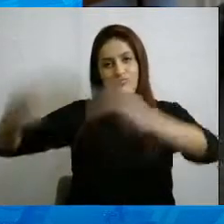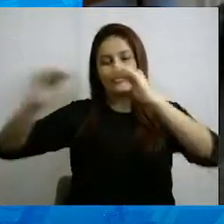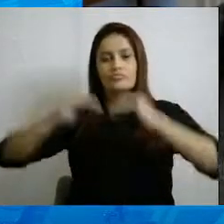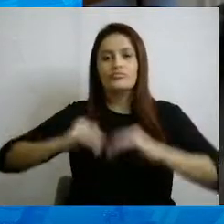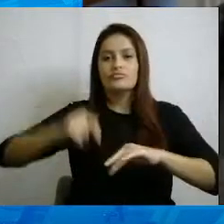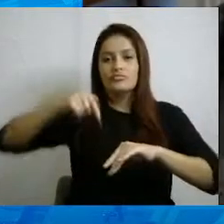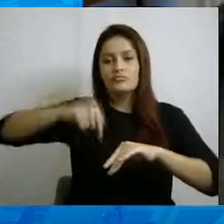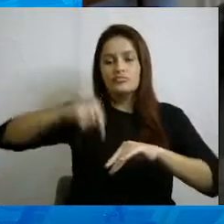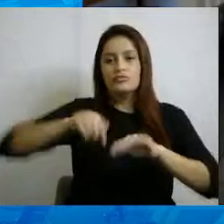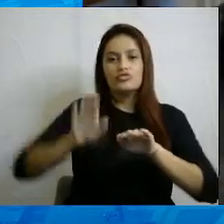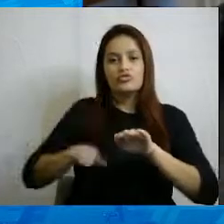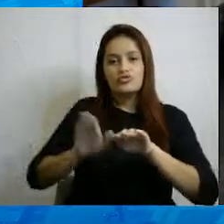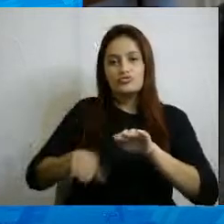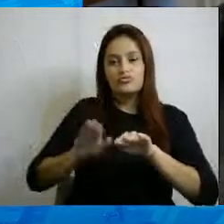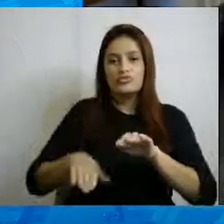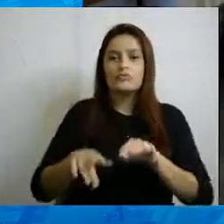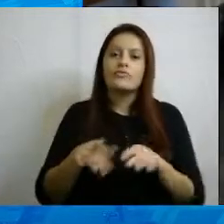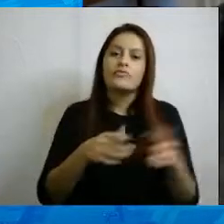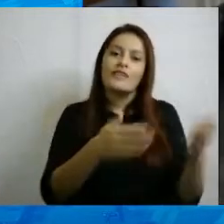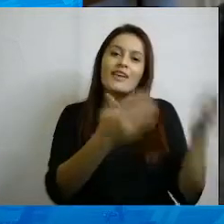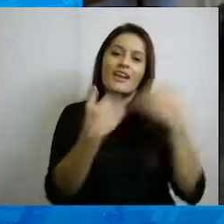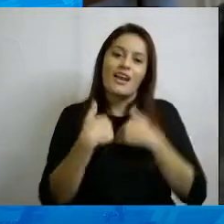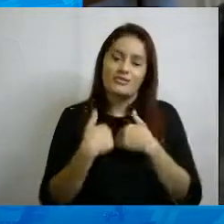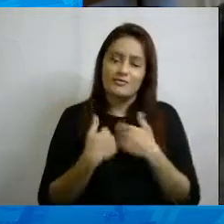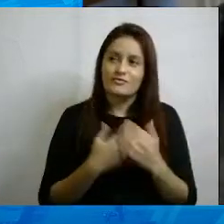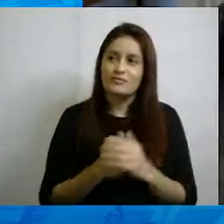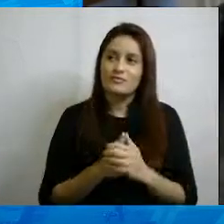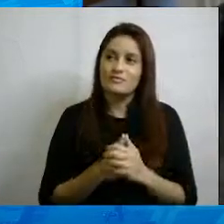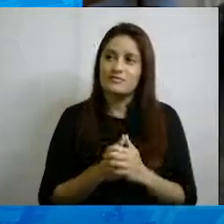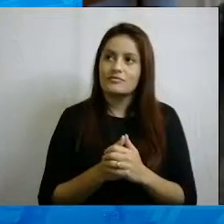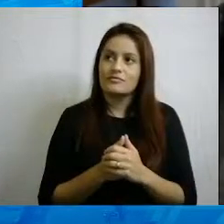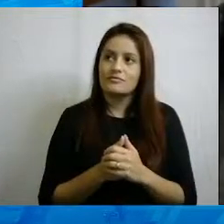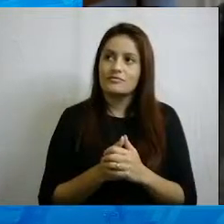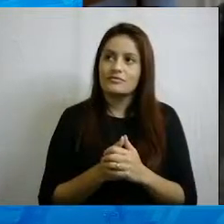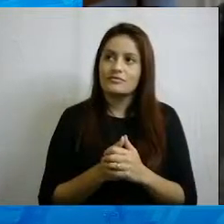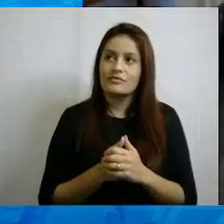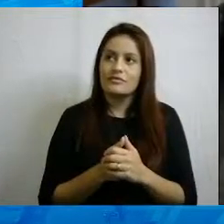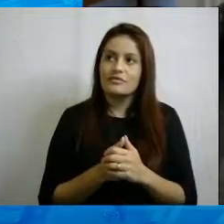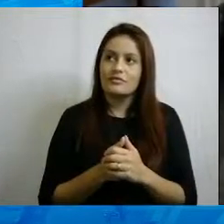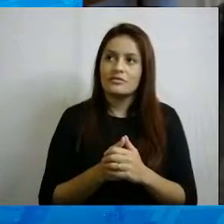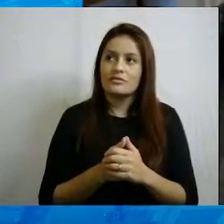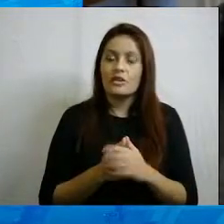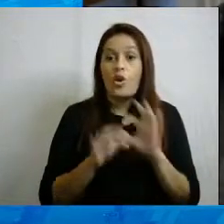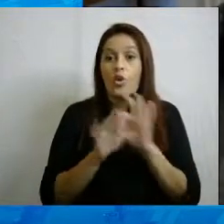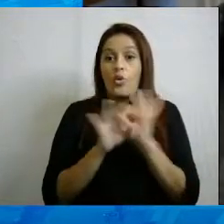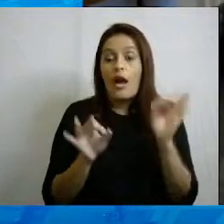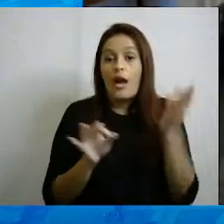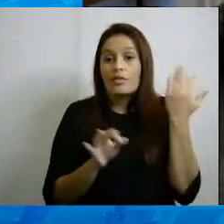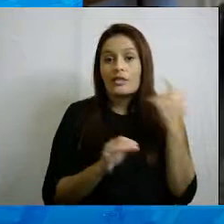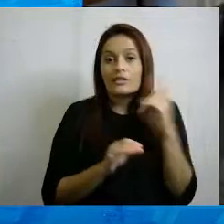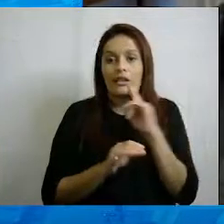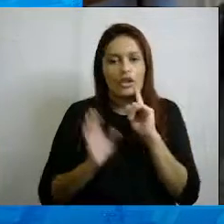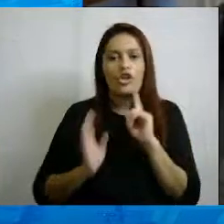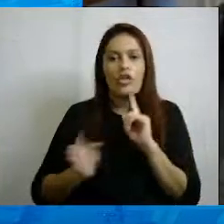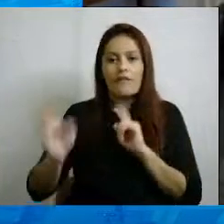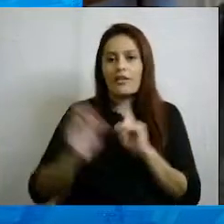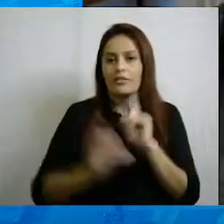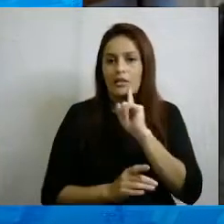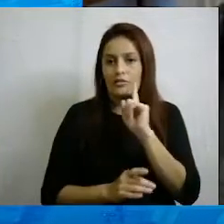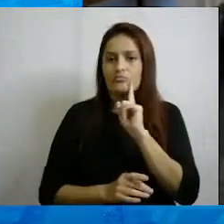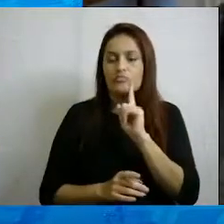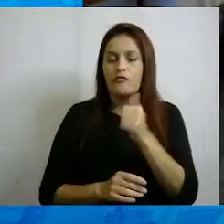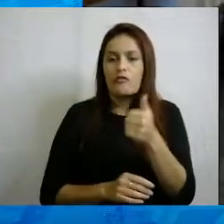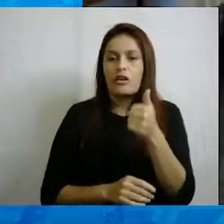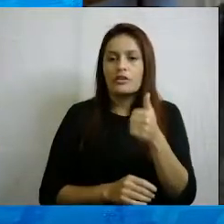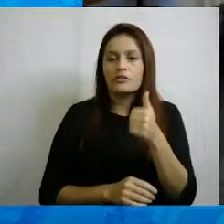Ese proyecto para mí fue como un regalo para mí, porque no pensé nunca tener las máquinas. Las tengo todavía y las tengo